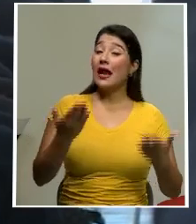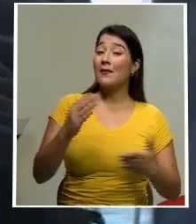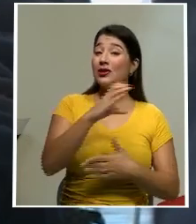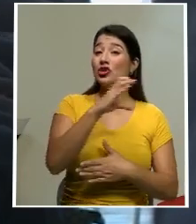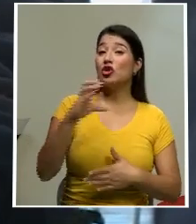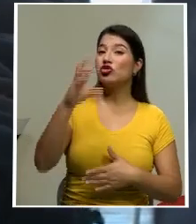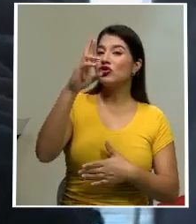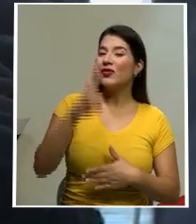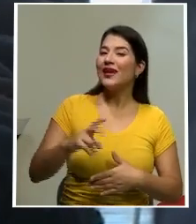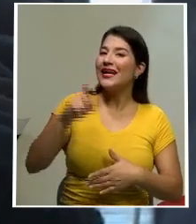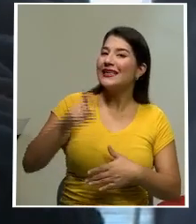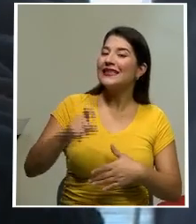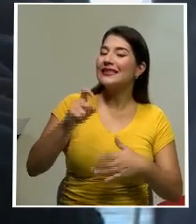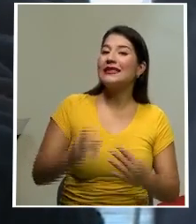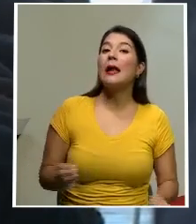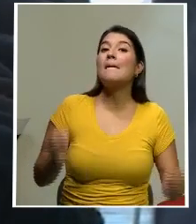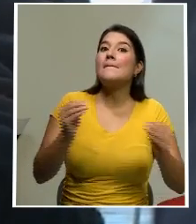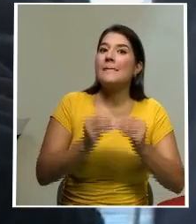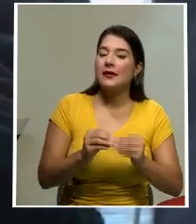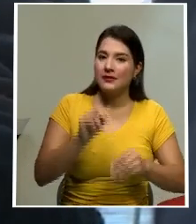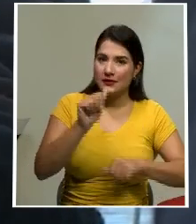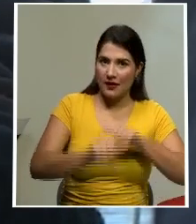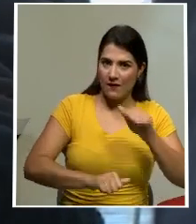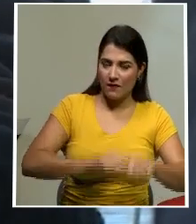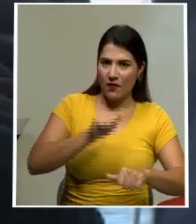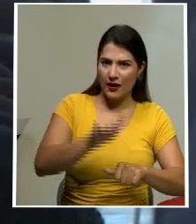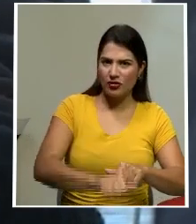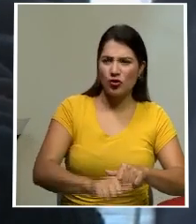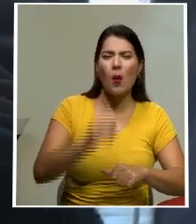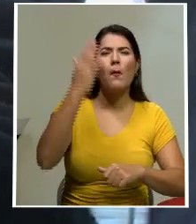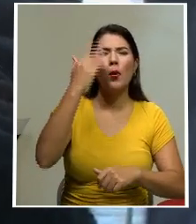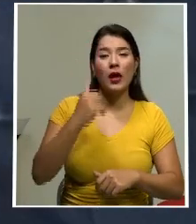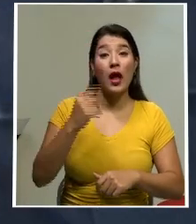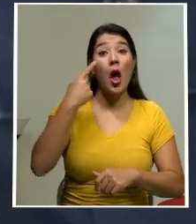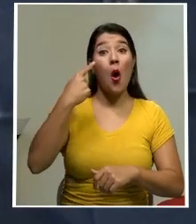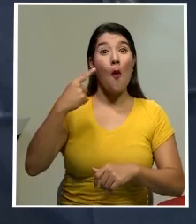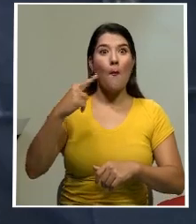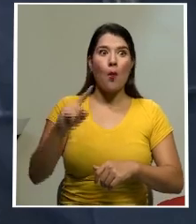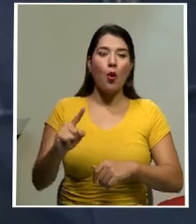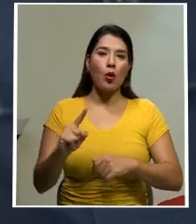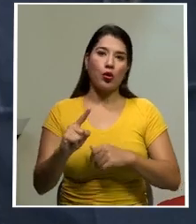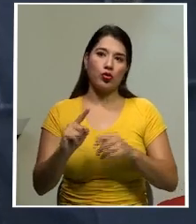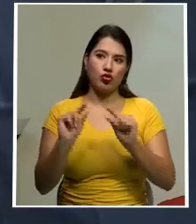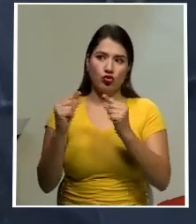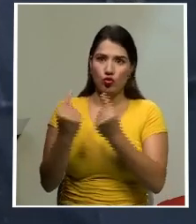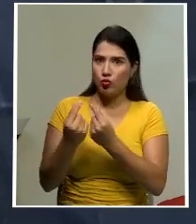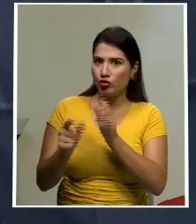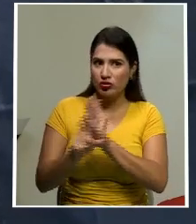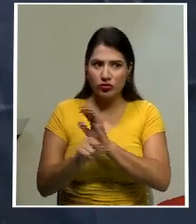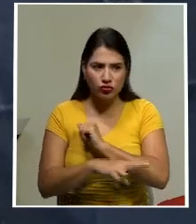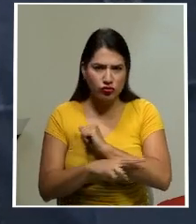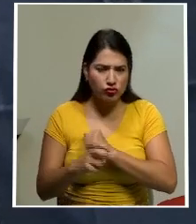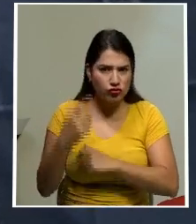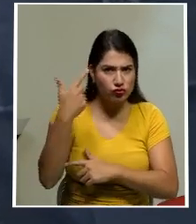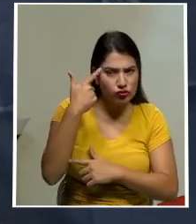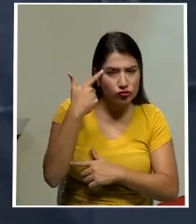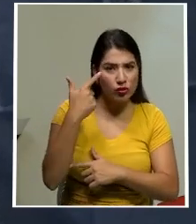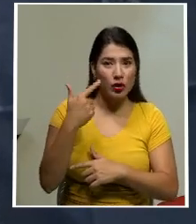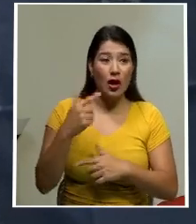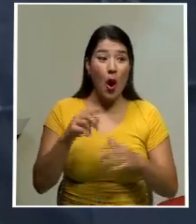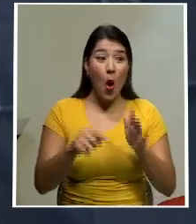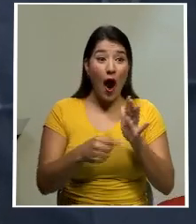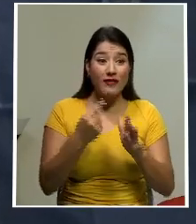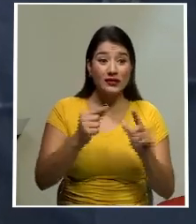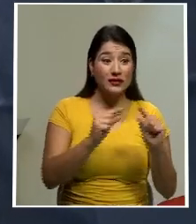son mucho mayores debido a al elemento del sicariato, al elemento de violencia entre